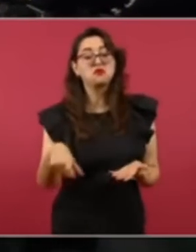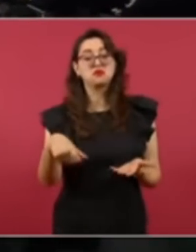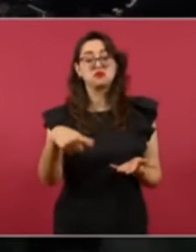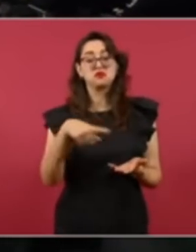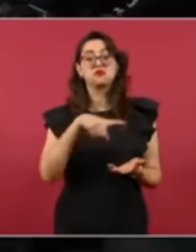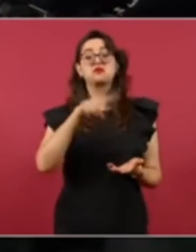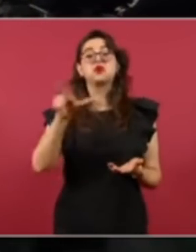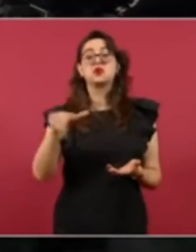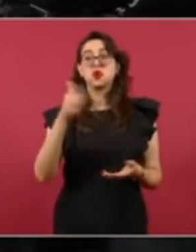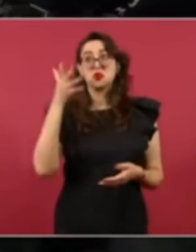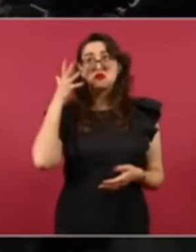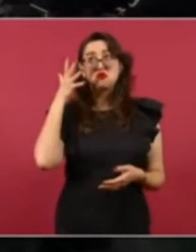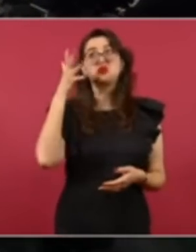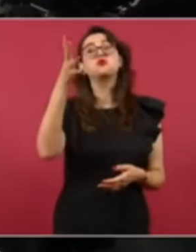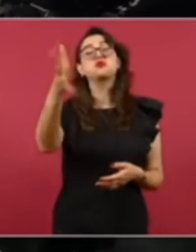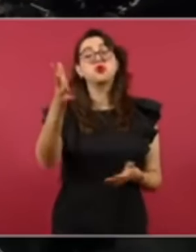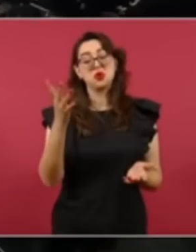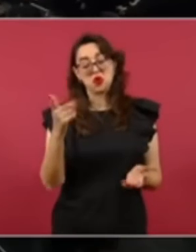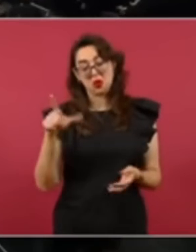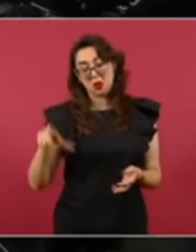no hay